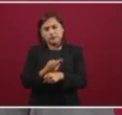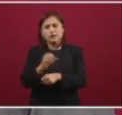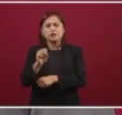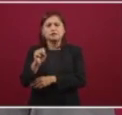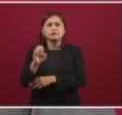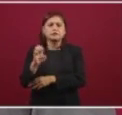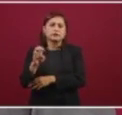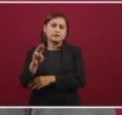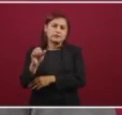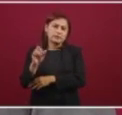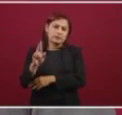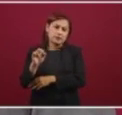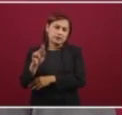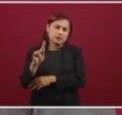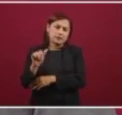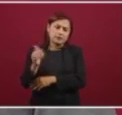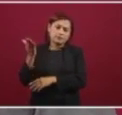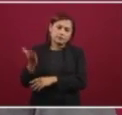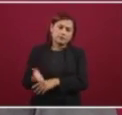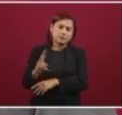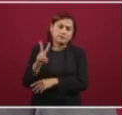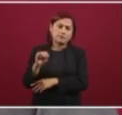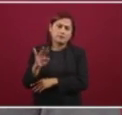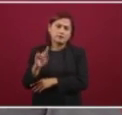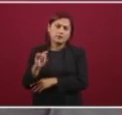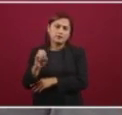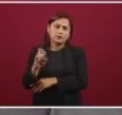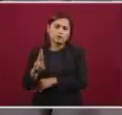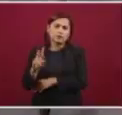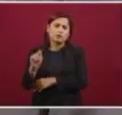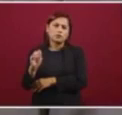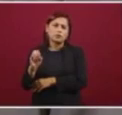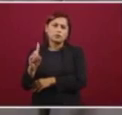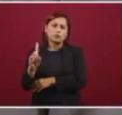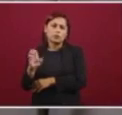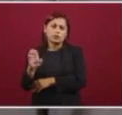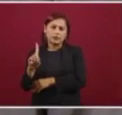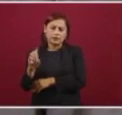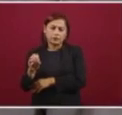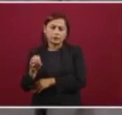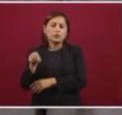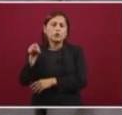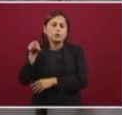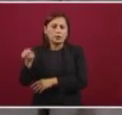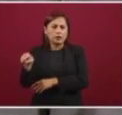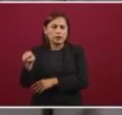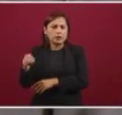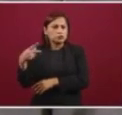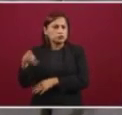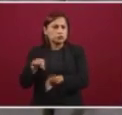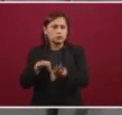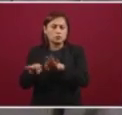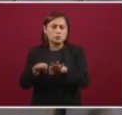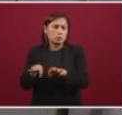Ambiente, Víctor Manuel Toledo. Es una gente de primera,